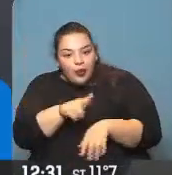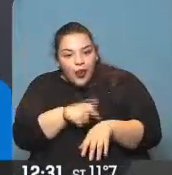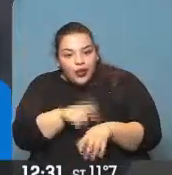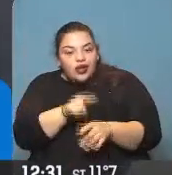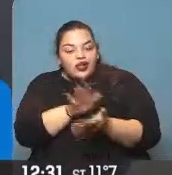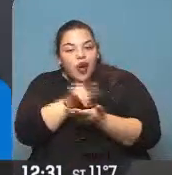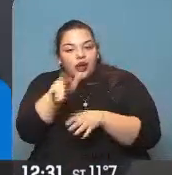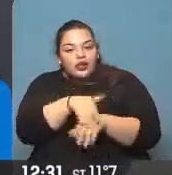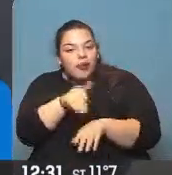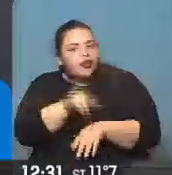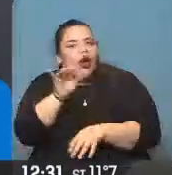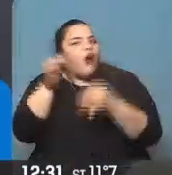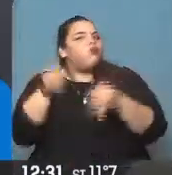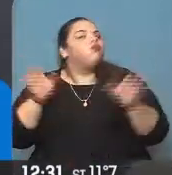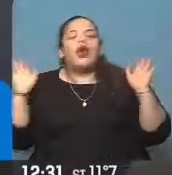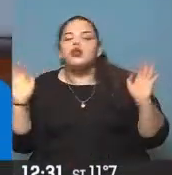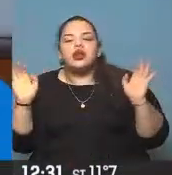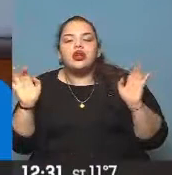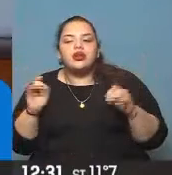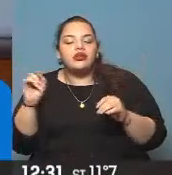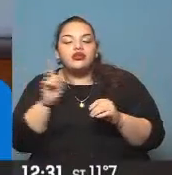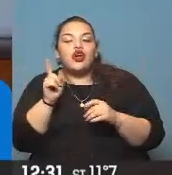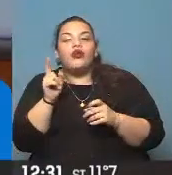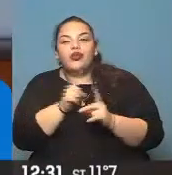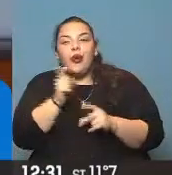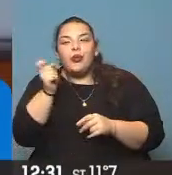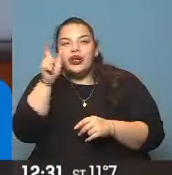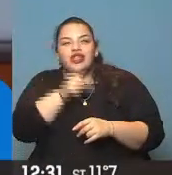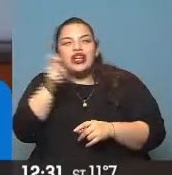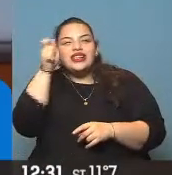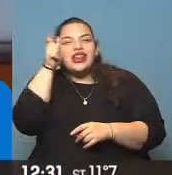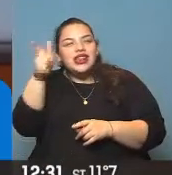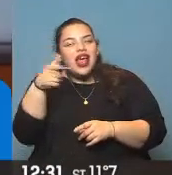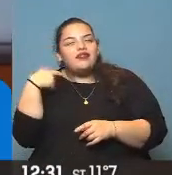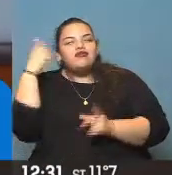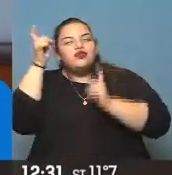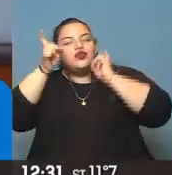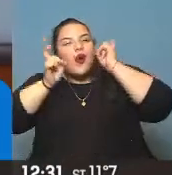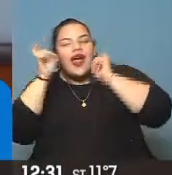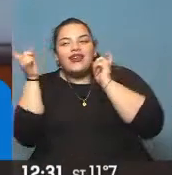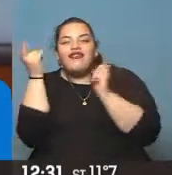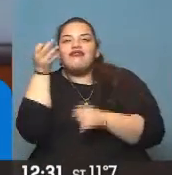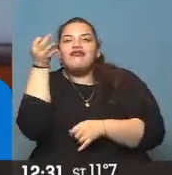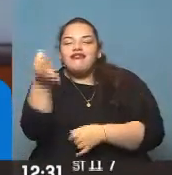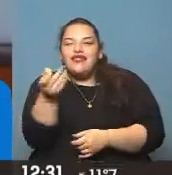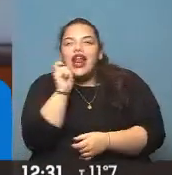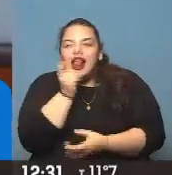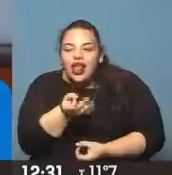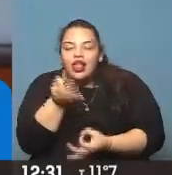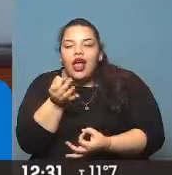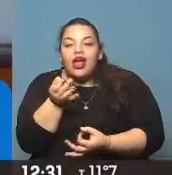zapatos o fue casualidad luego el emprendedor tiene esa cosa de que soñar todo el tiempo y bueno y después poner las manos